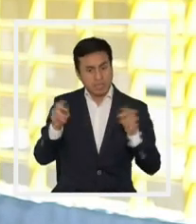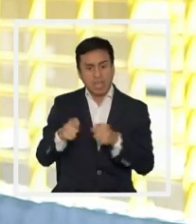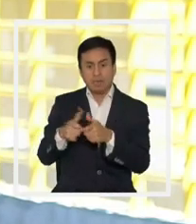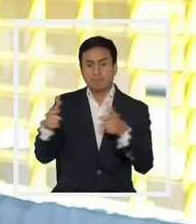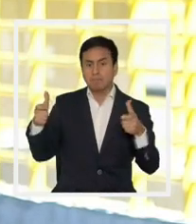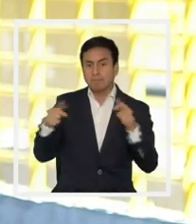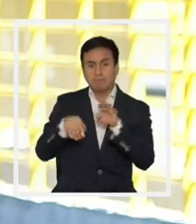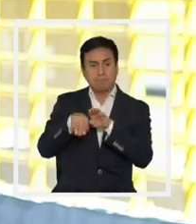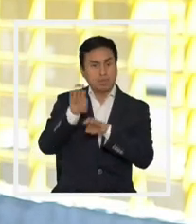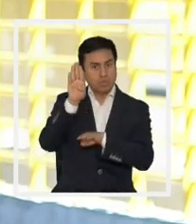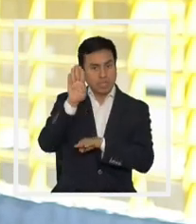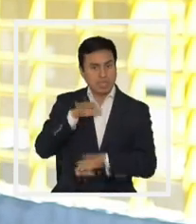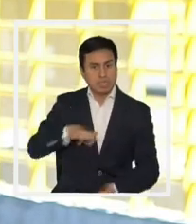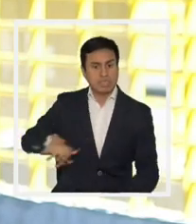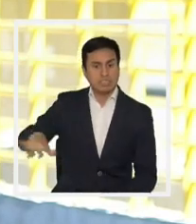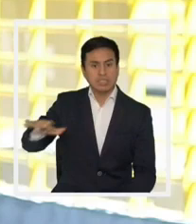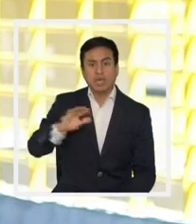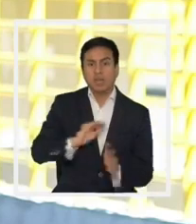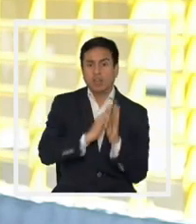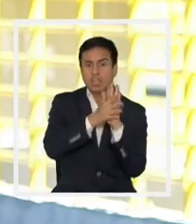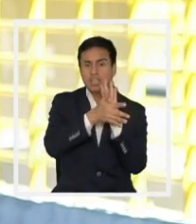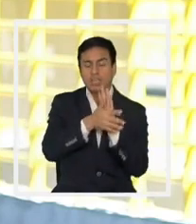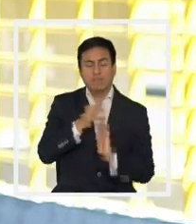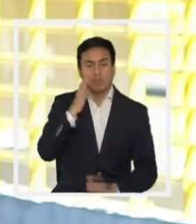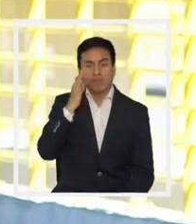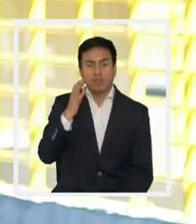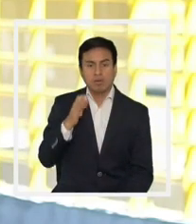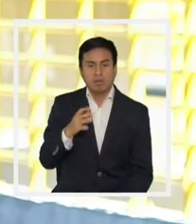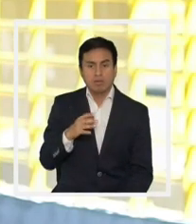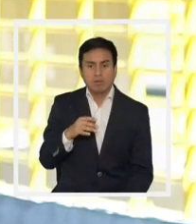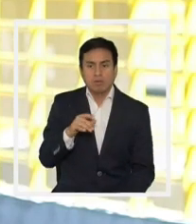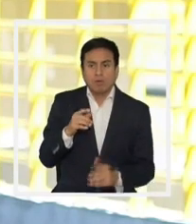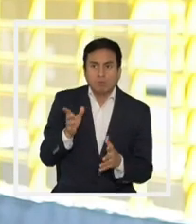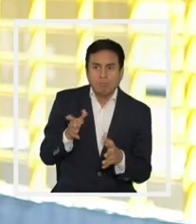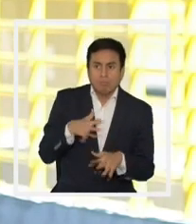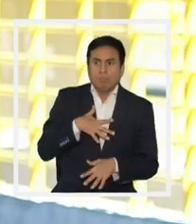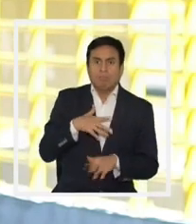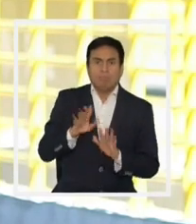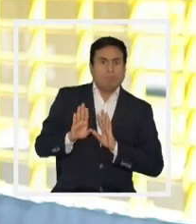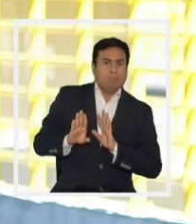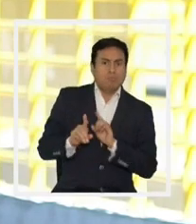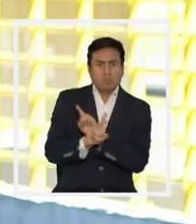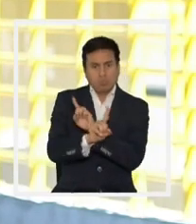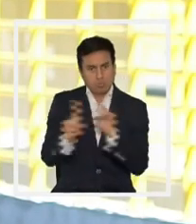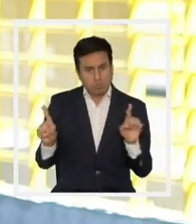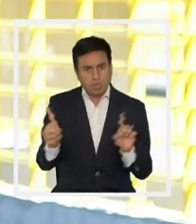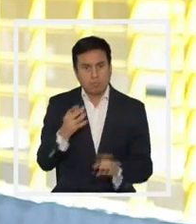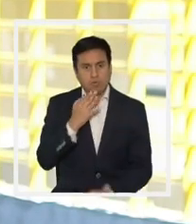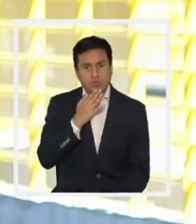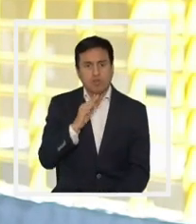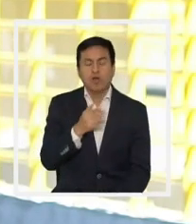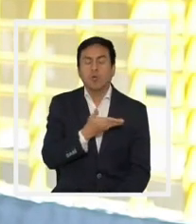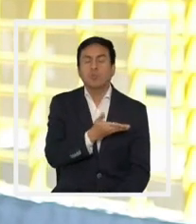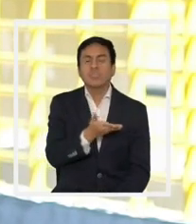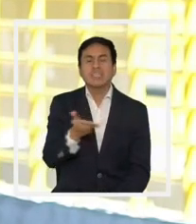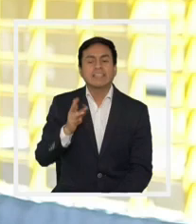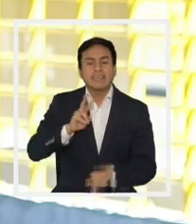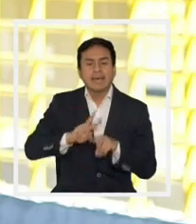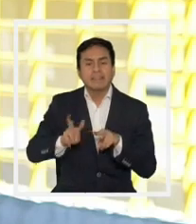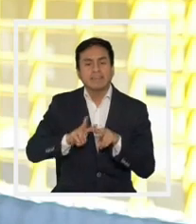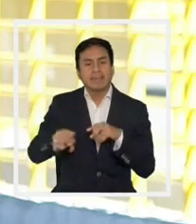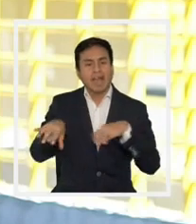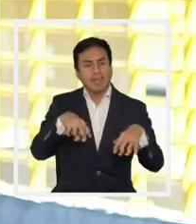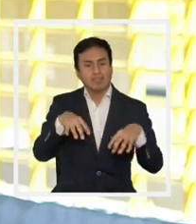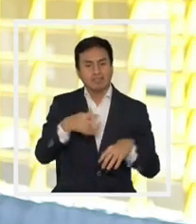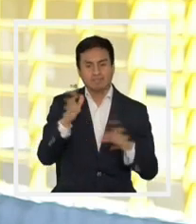grandes mayorías de la Araucanía y el Biobío, no las van a intimidar tampoco. Ustedes, quienes realizan estos